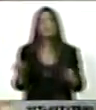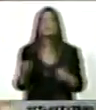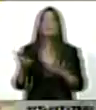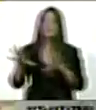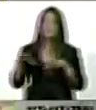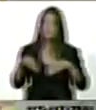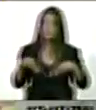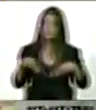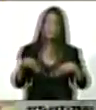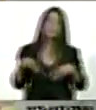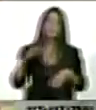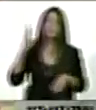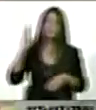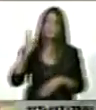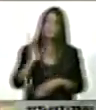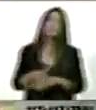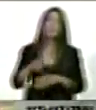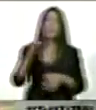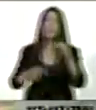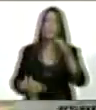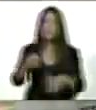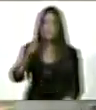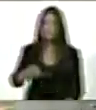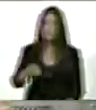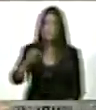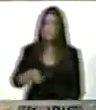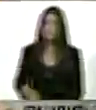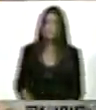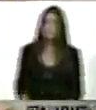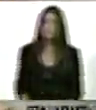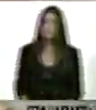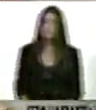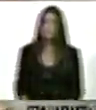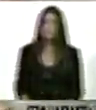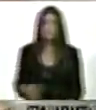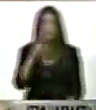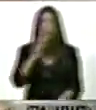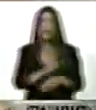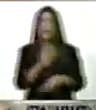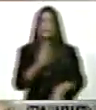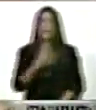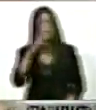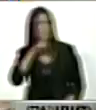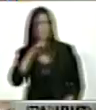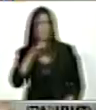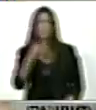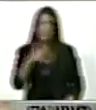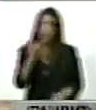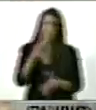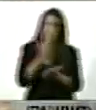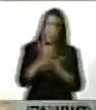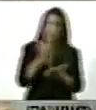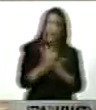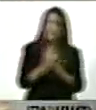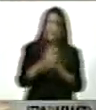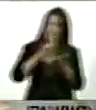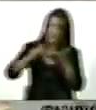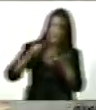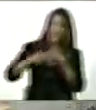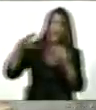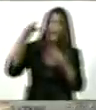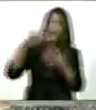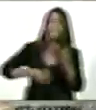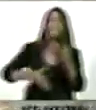acatamiento a las sentencias del Tribunal Supremo de Justicia. Cuidado y me desmienten, porque tengo las pruebas, las actas, las reuniones,